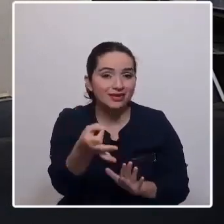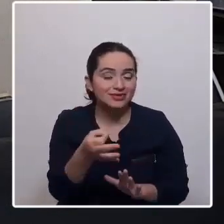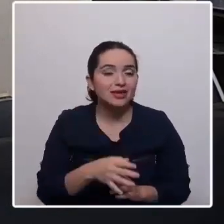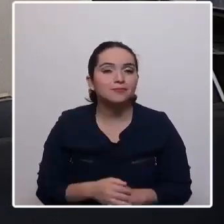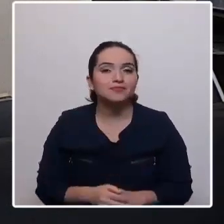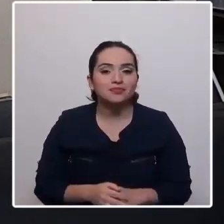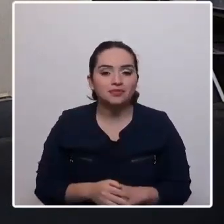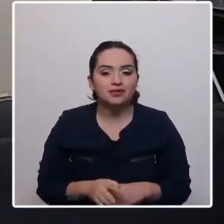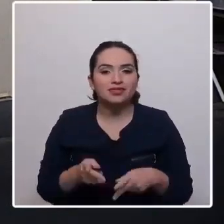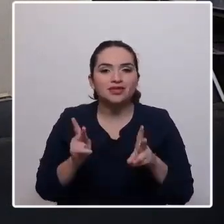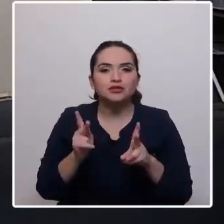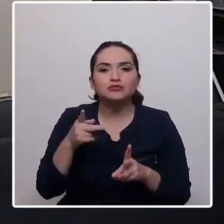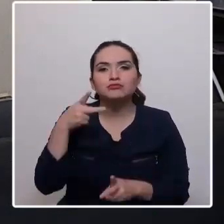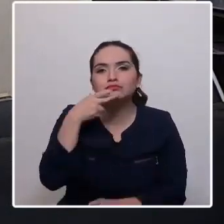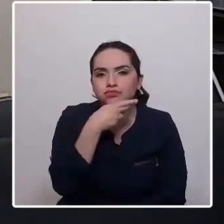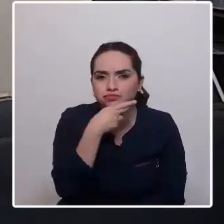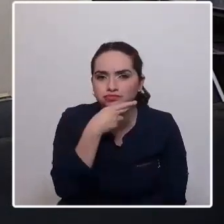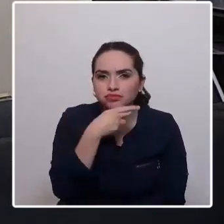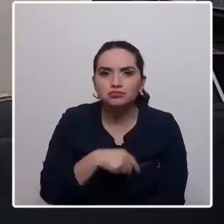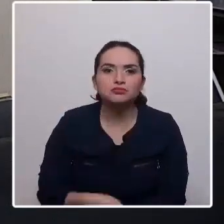derecho.